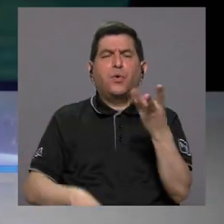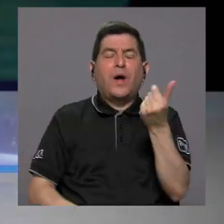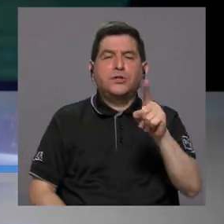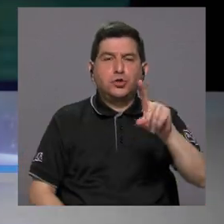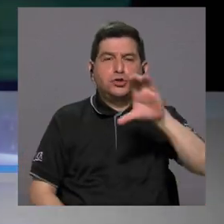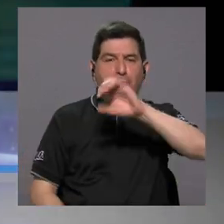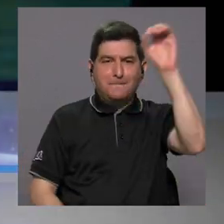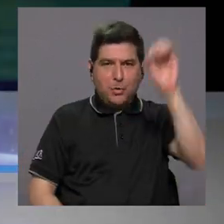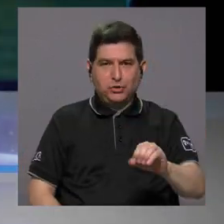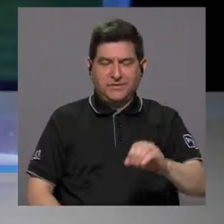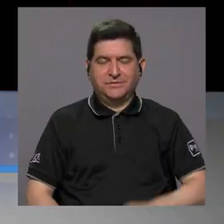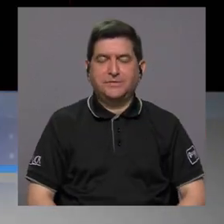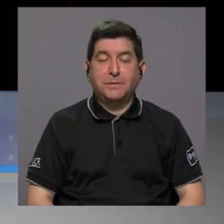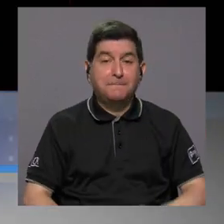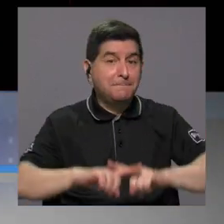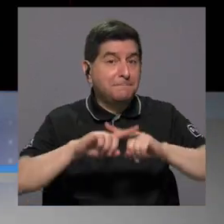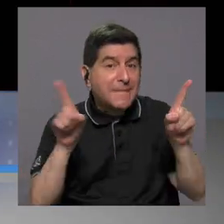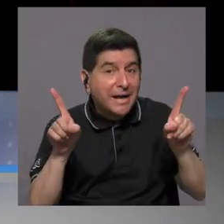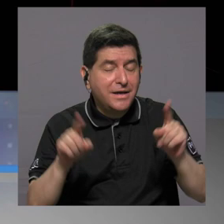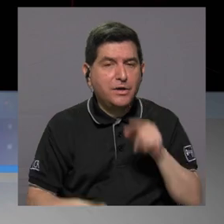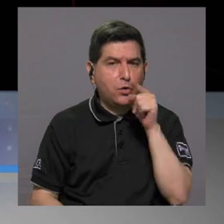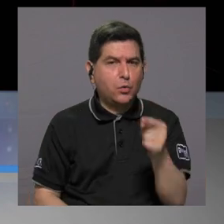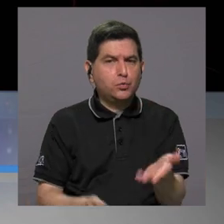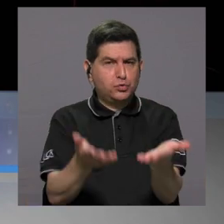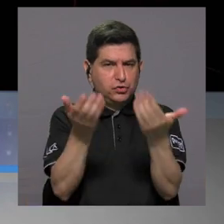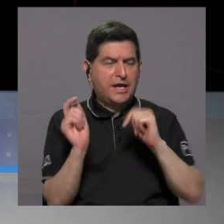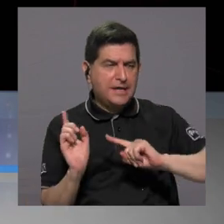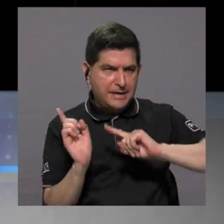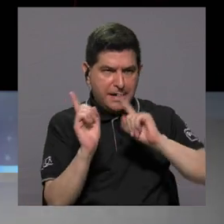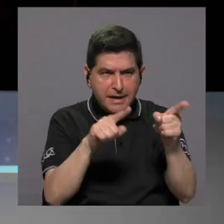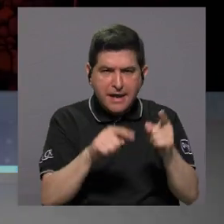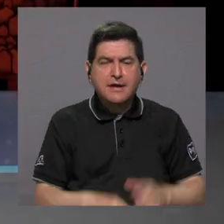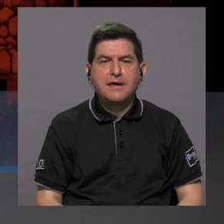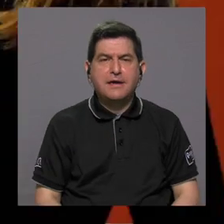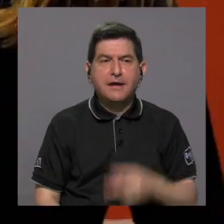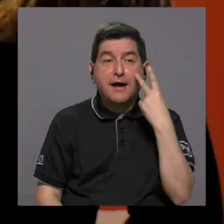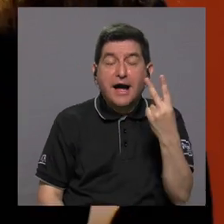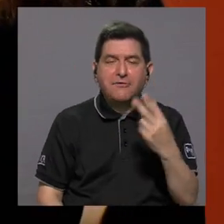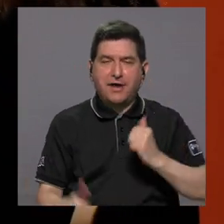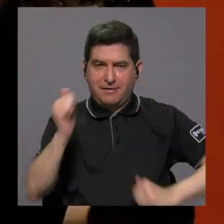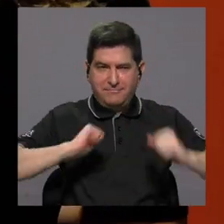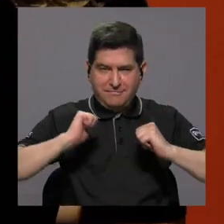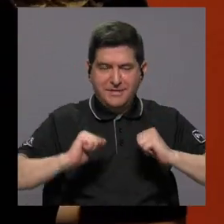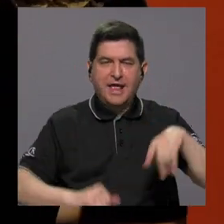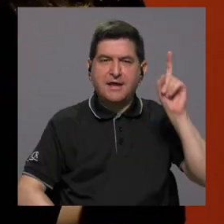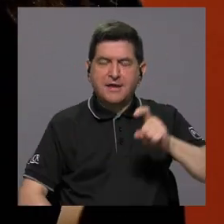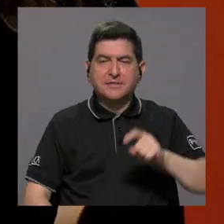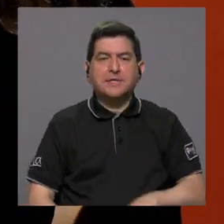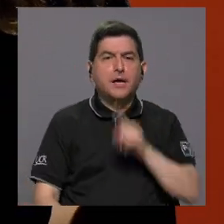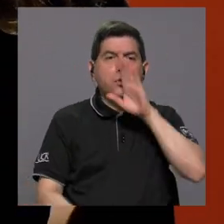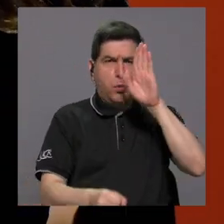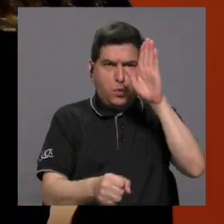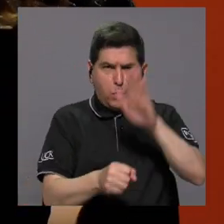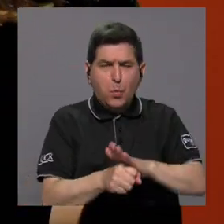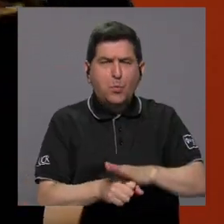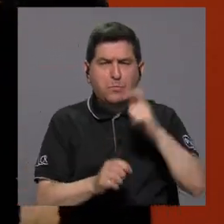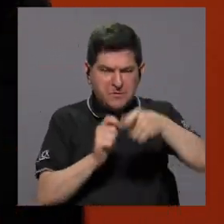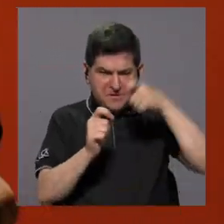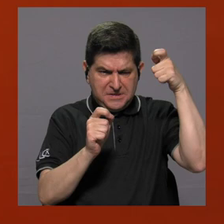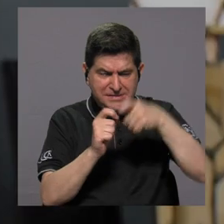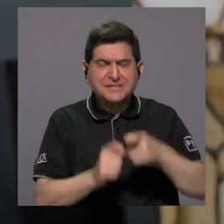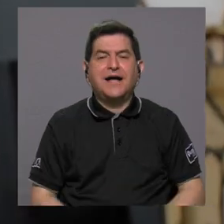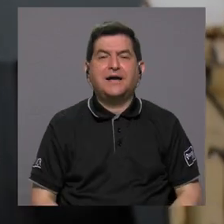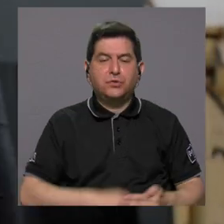del 100%. Sin embargo, si usted desea asistir a las obras de teatro, debe seguir estrictamente los